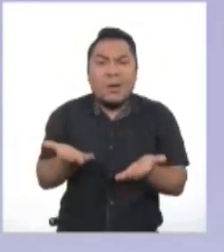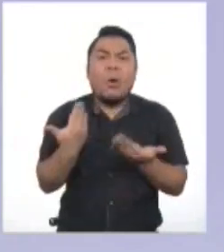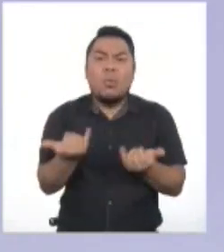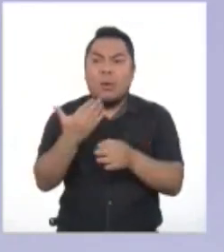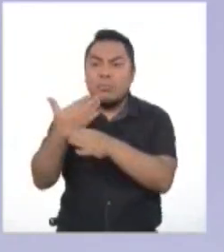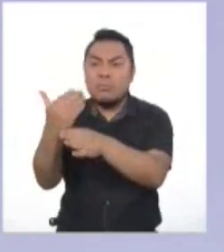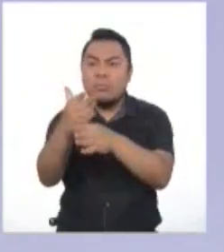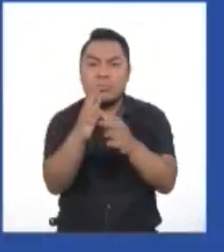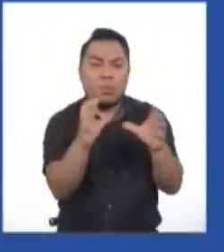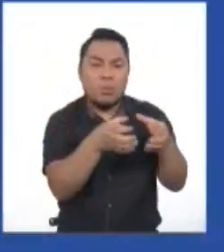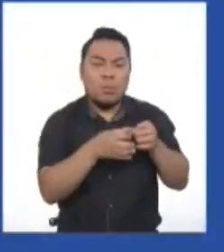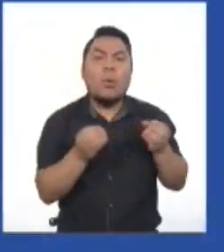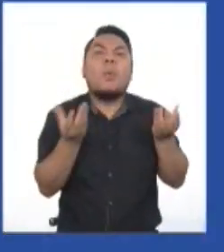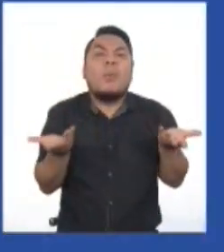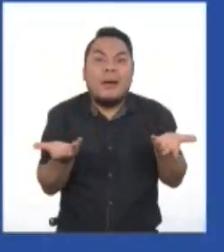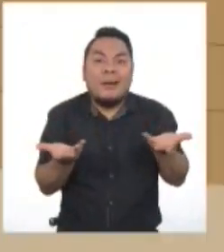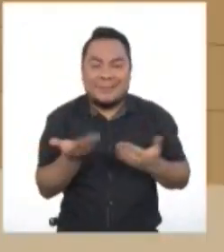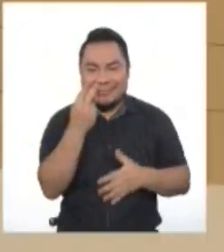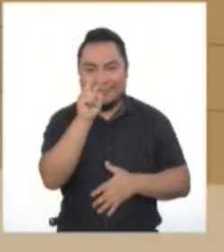pasará ahora? Vamos a ver.